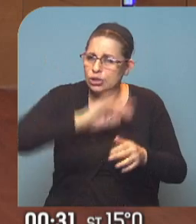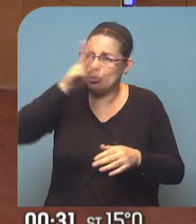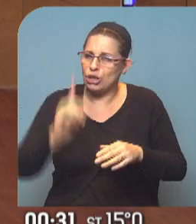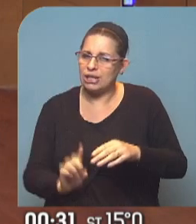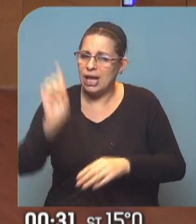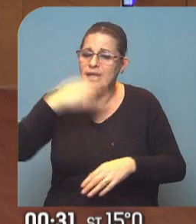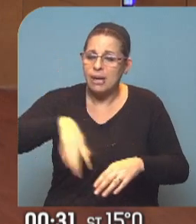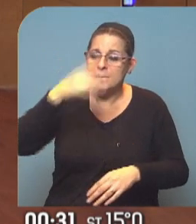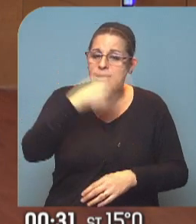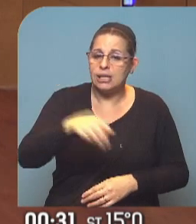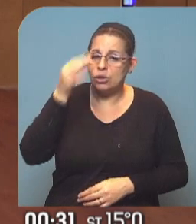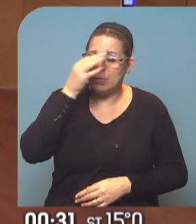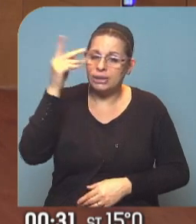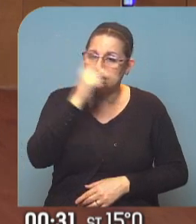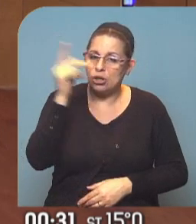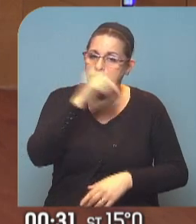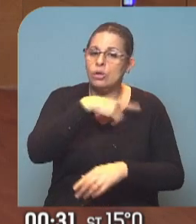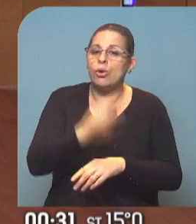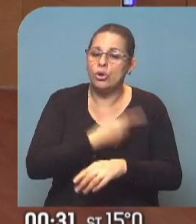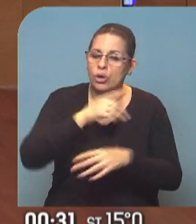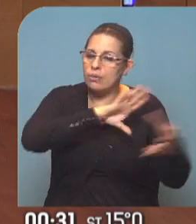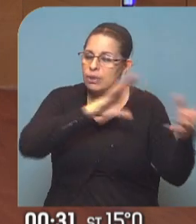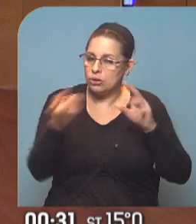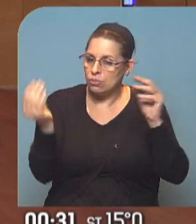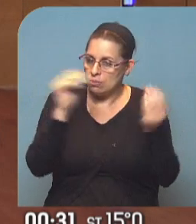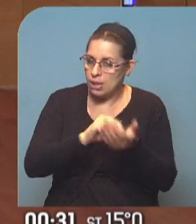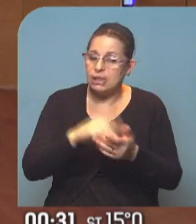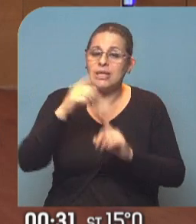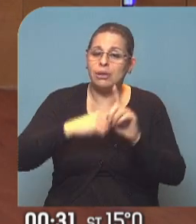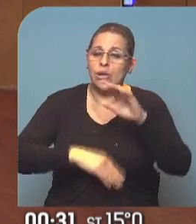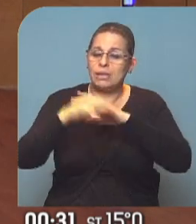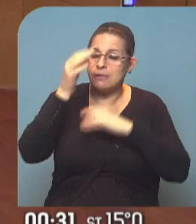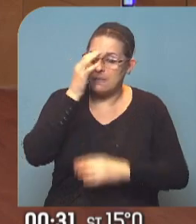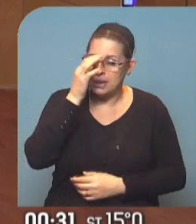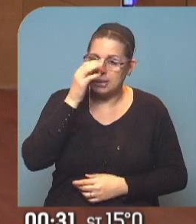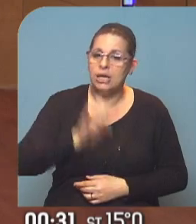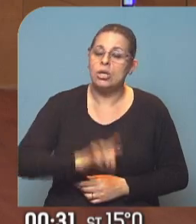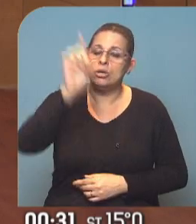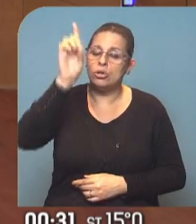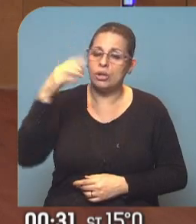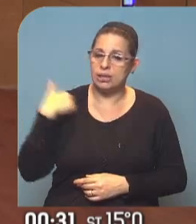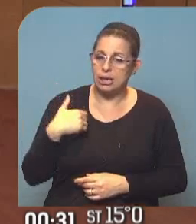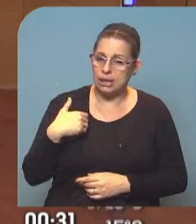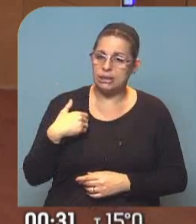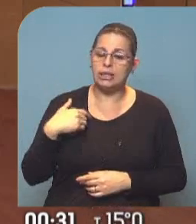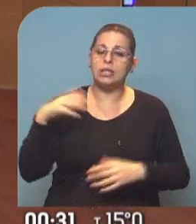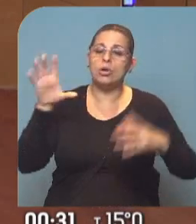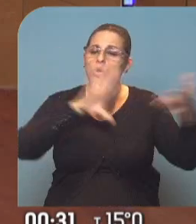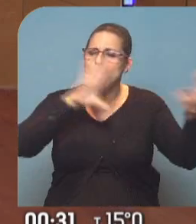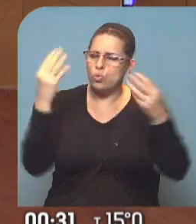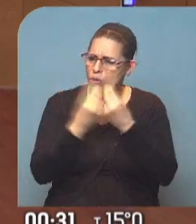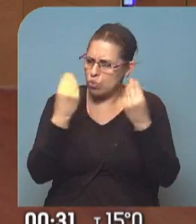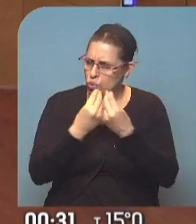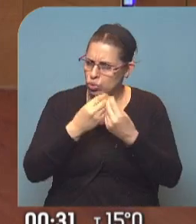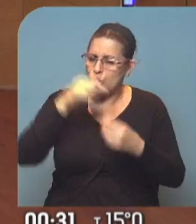más de 120 kilómetros por hora, aumentos temporarios de nubosidad, 20 grados serán las temperaturas máximas. Sobre el noroeste argentino, habrá un aumento de nubosidad.